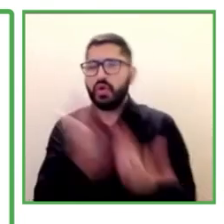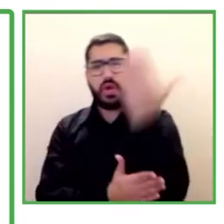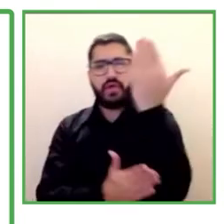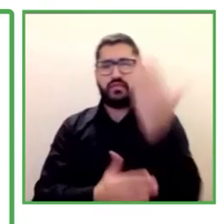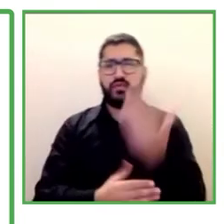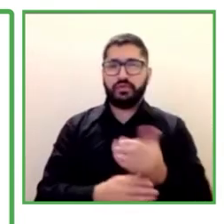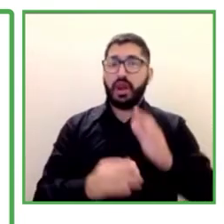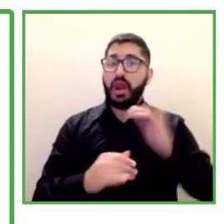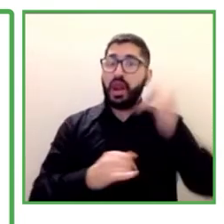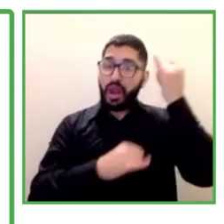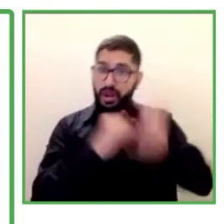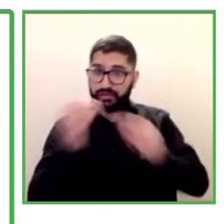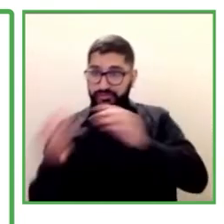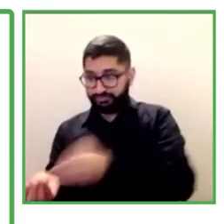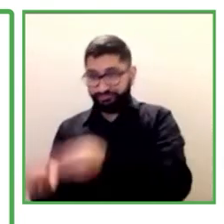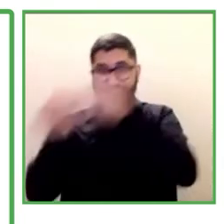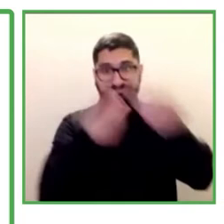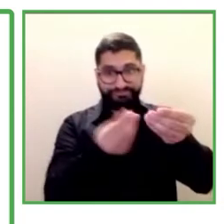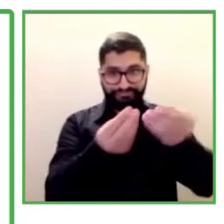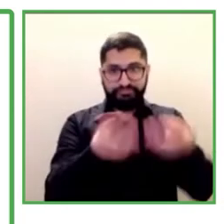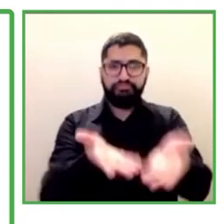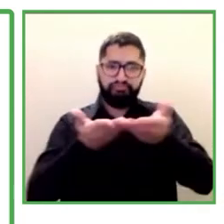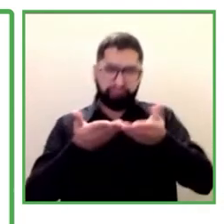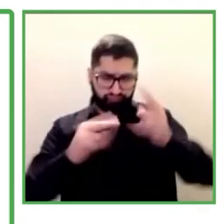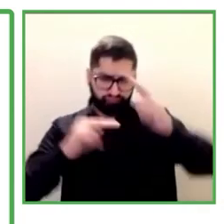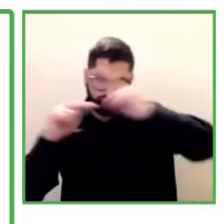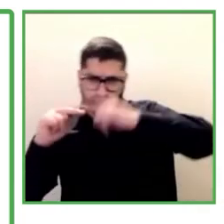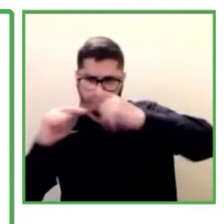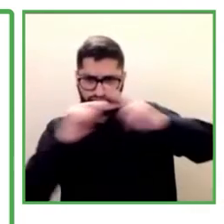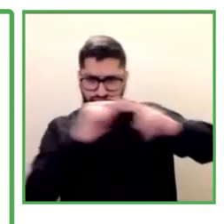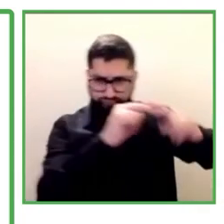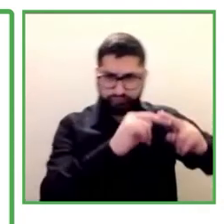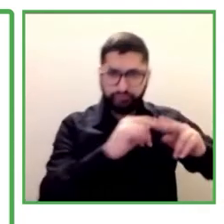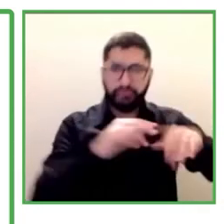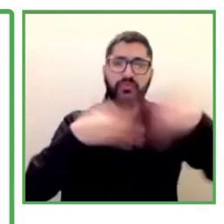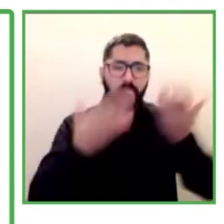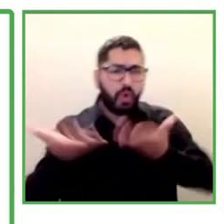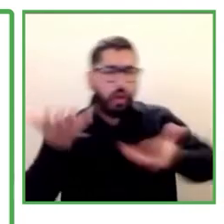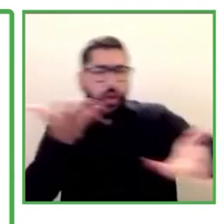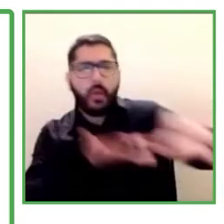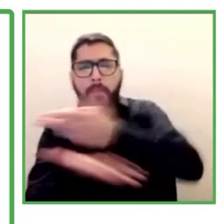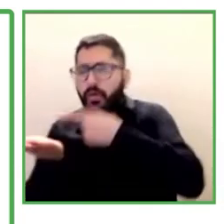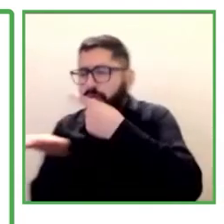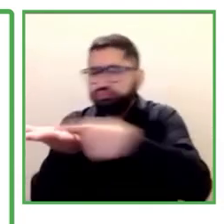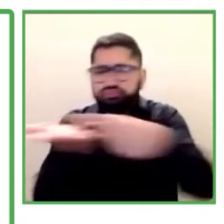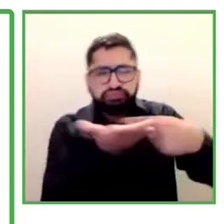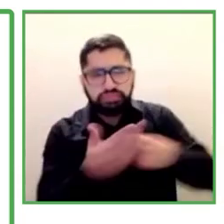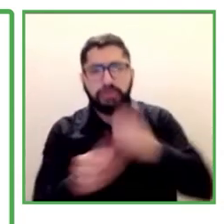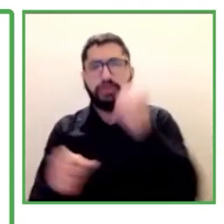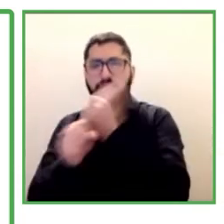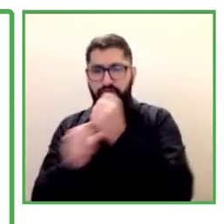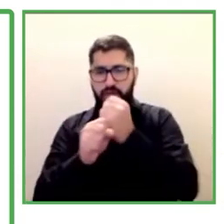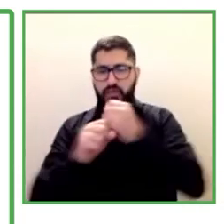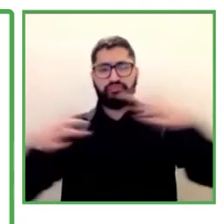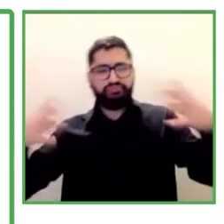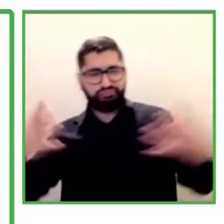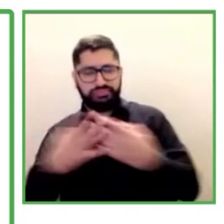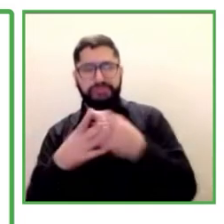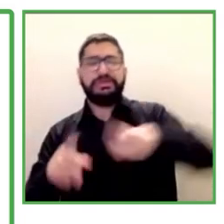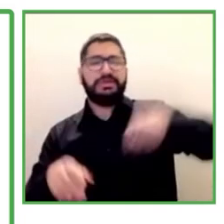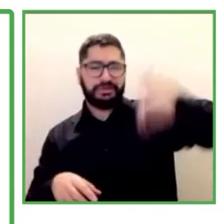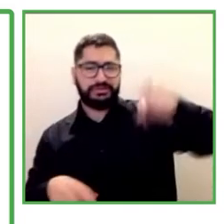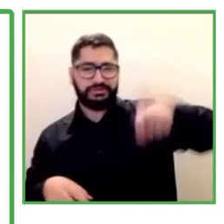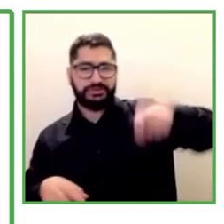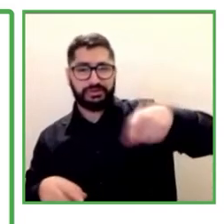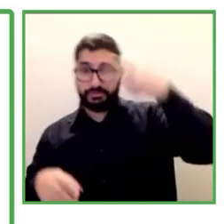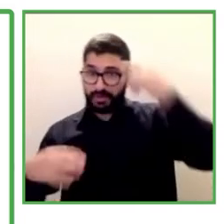permita justamente compartir este trabajo con las diferentes redes que lo requieran, afianzar nuestro trabajo en la red nacional, reinstrucción